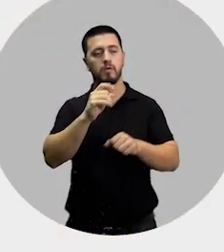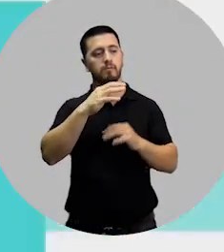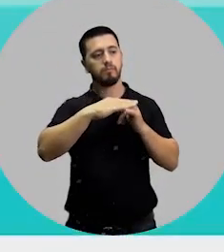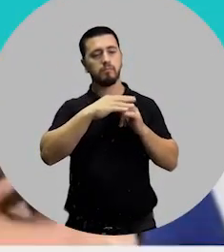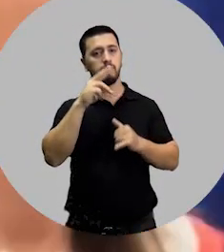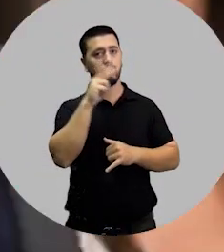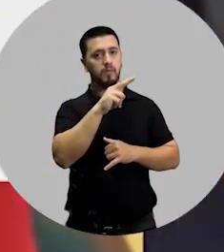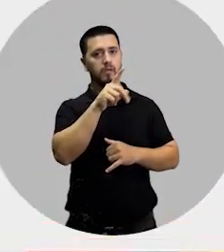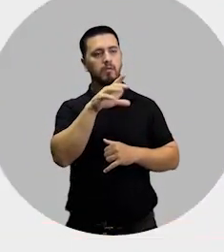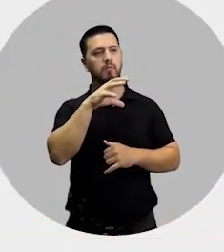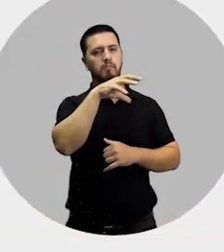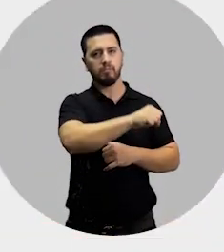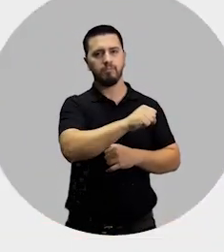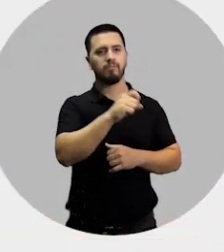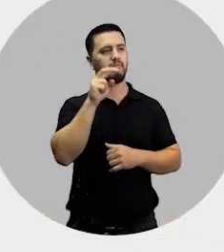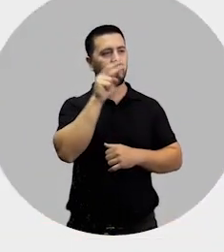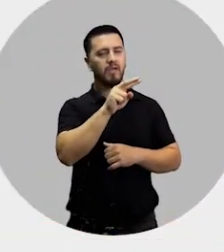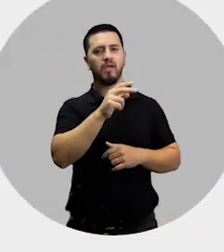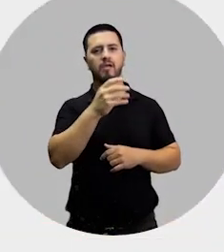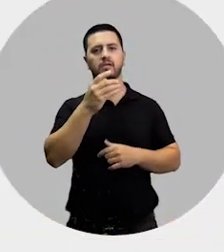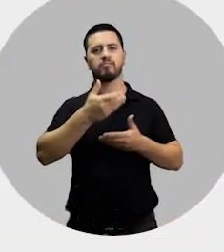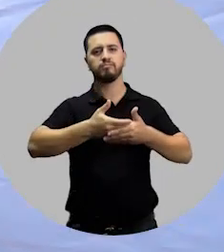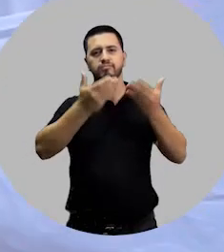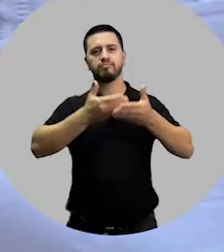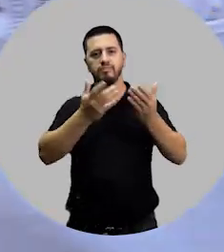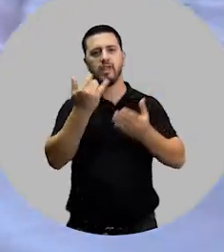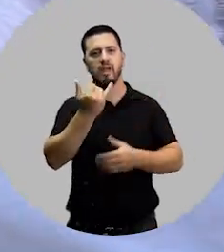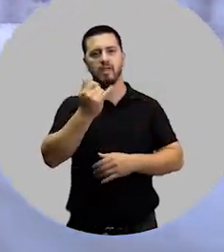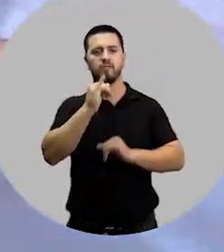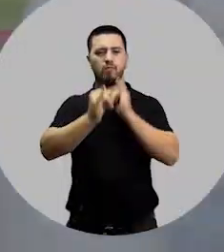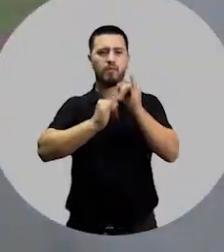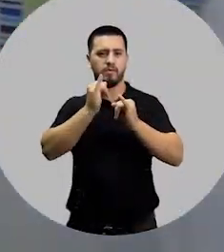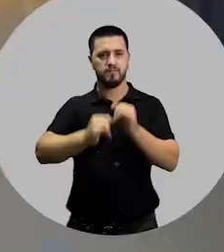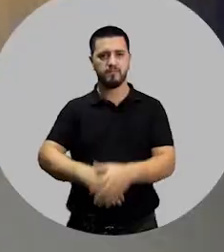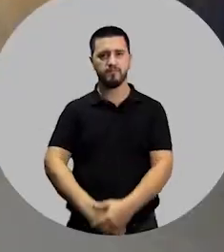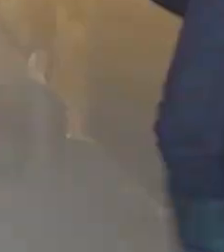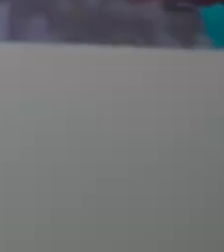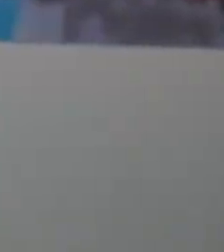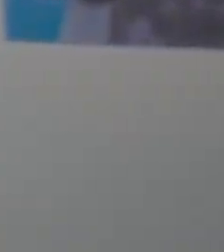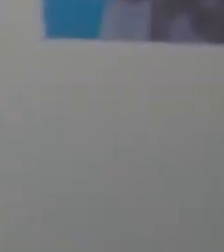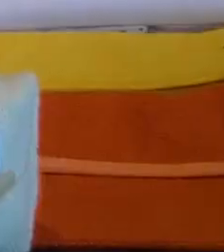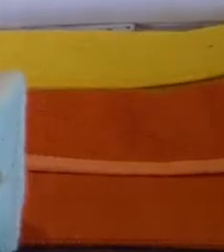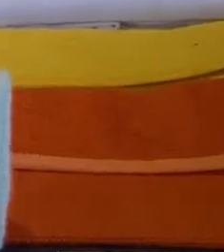nuestro canal de YouTube y seguinos en las redes sociales para más información.